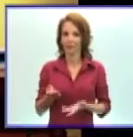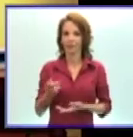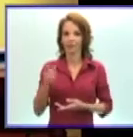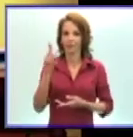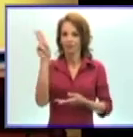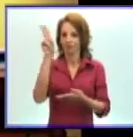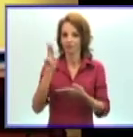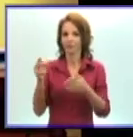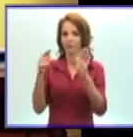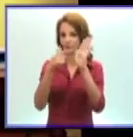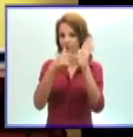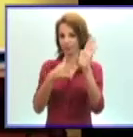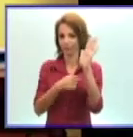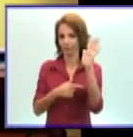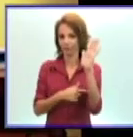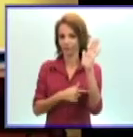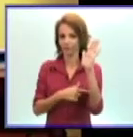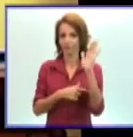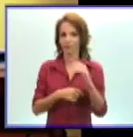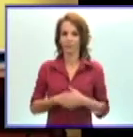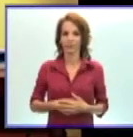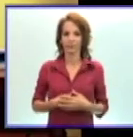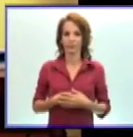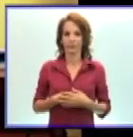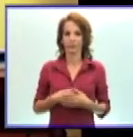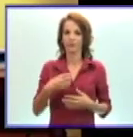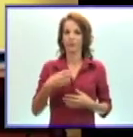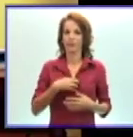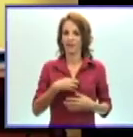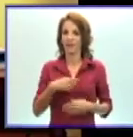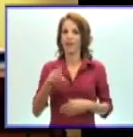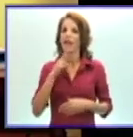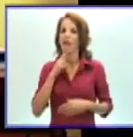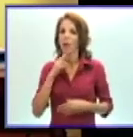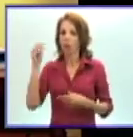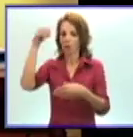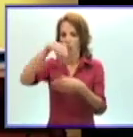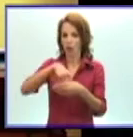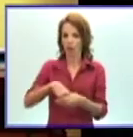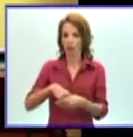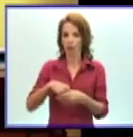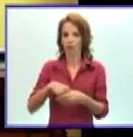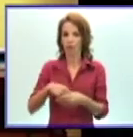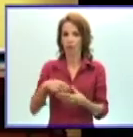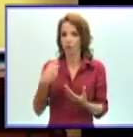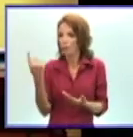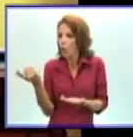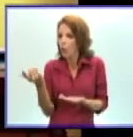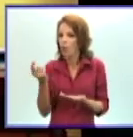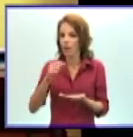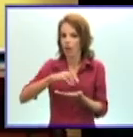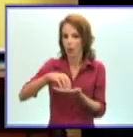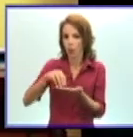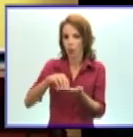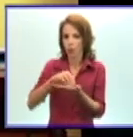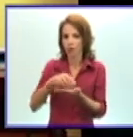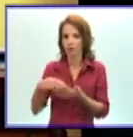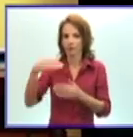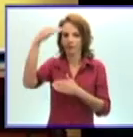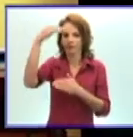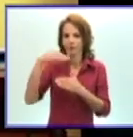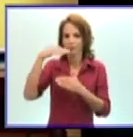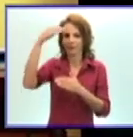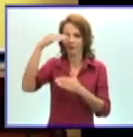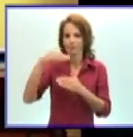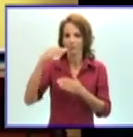cuando se evapora. Tiene el agua cuando la ponemos en un lugar determinado, tiene un volumen determinado, ¿sí? Pero al cabo del